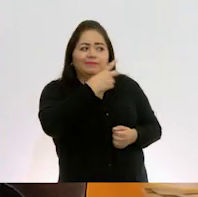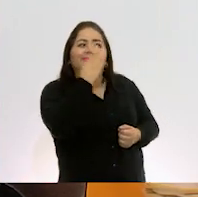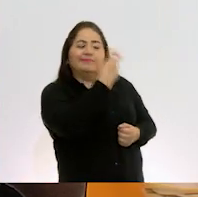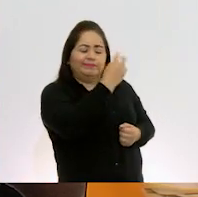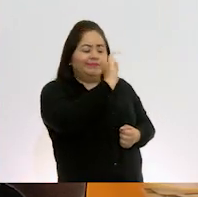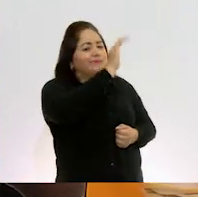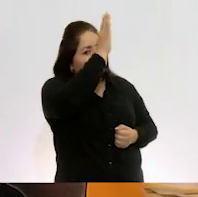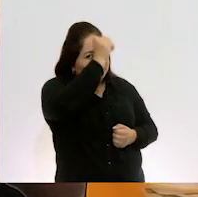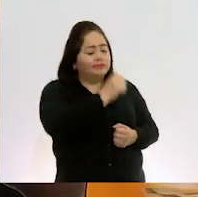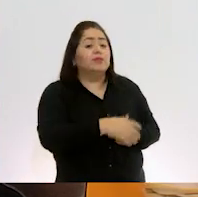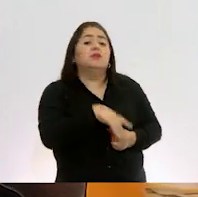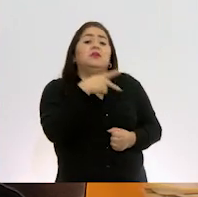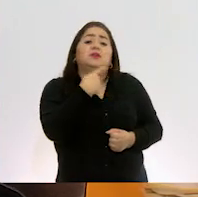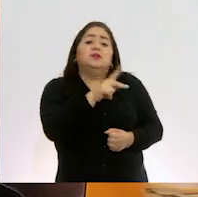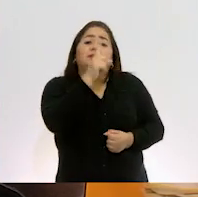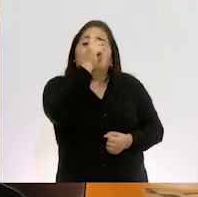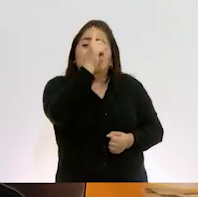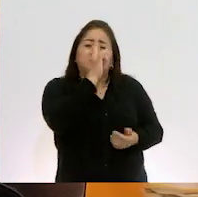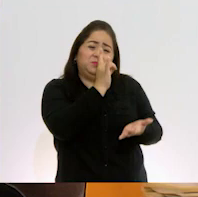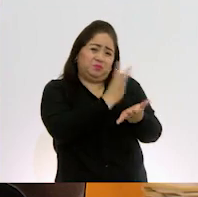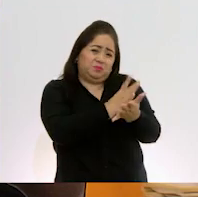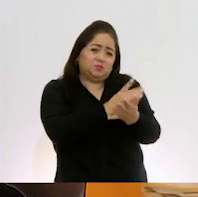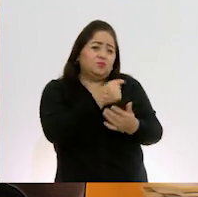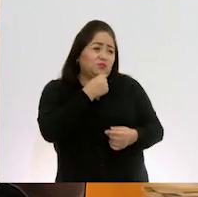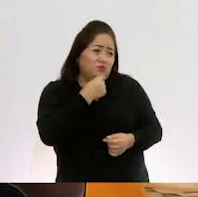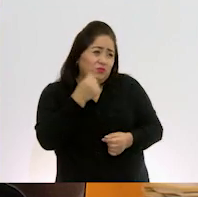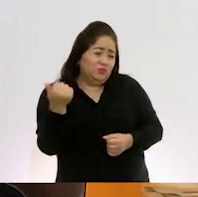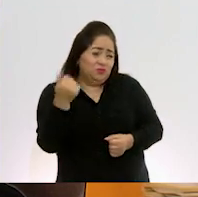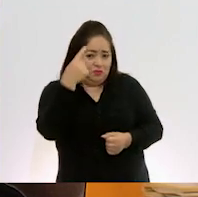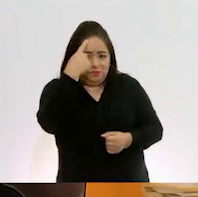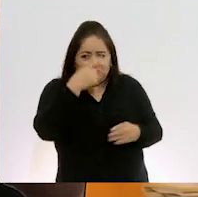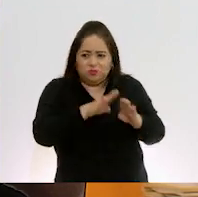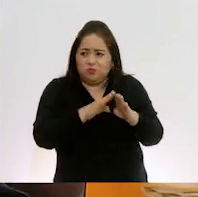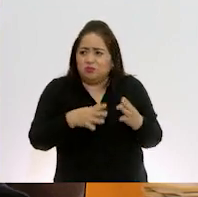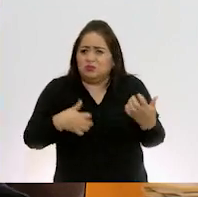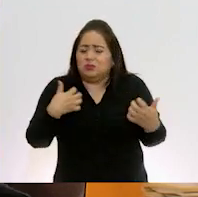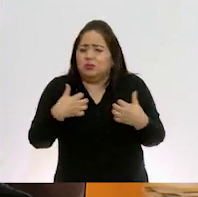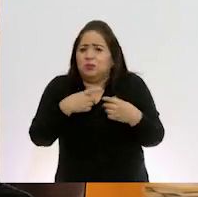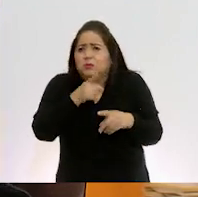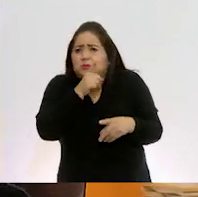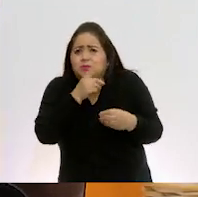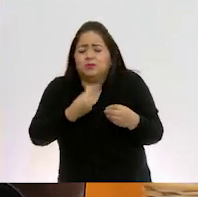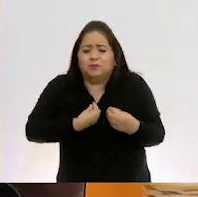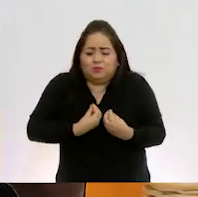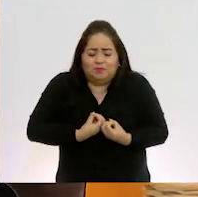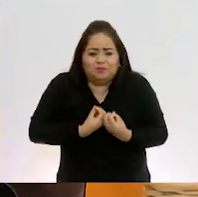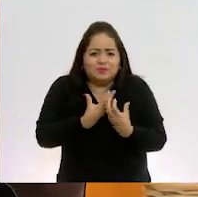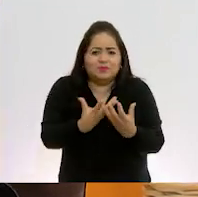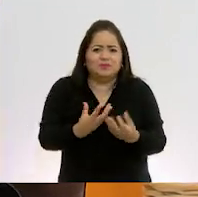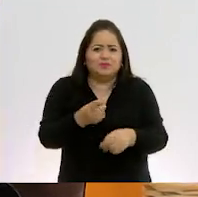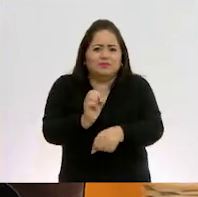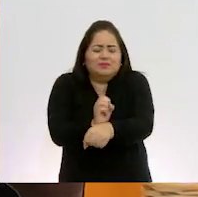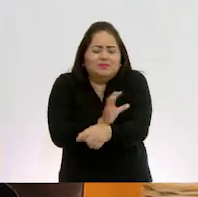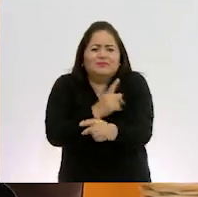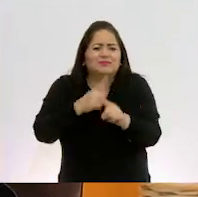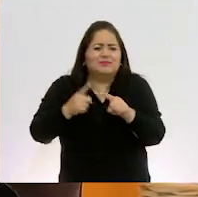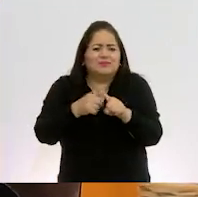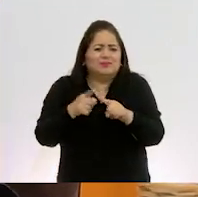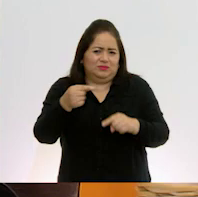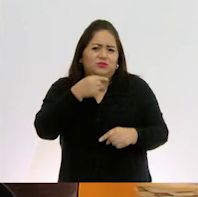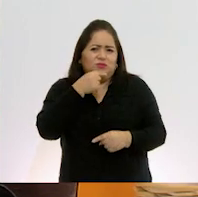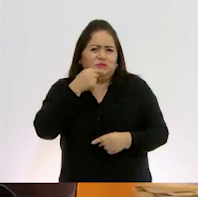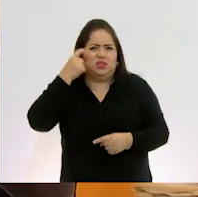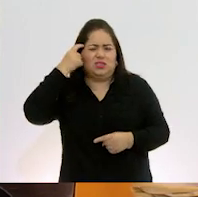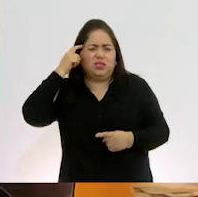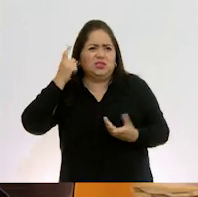contigo. Lo único que tenía ella para poder expresar todas estas emociones y estos sentimientos de frustración,